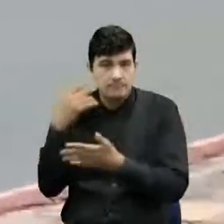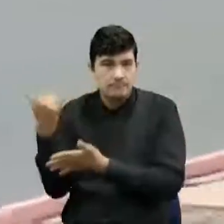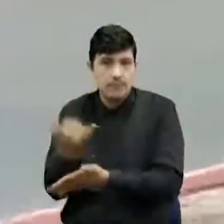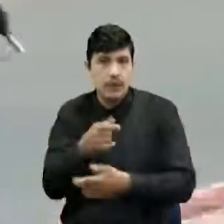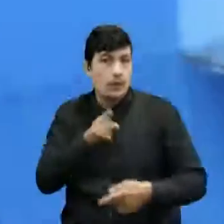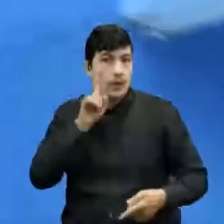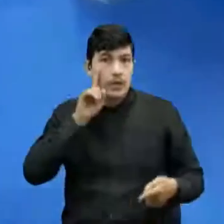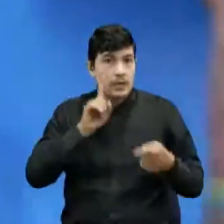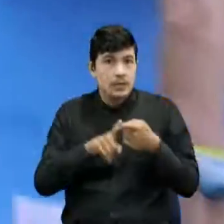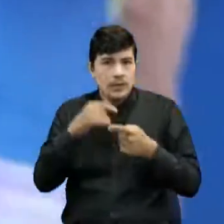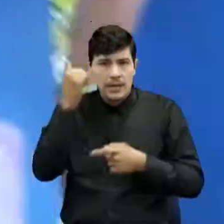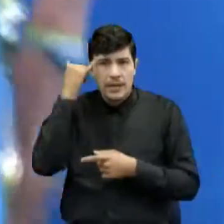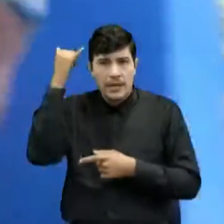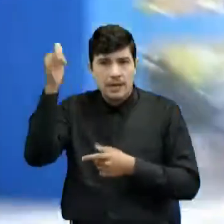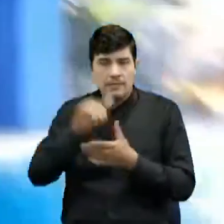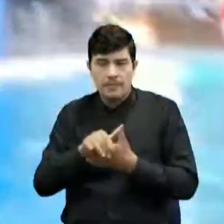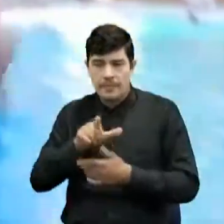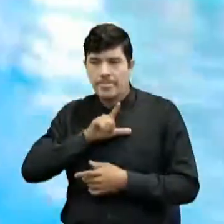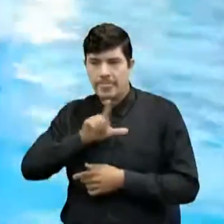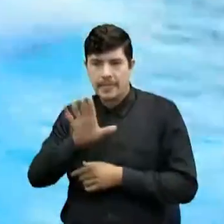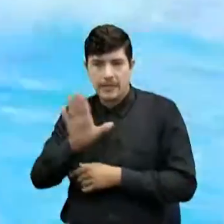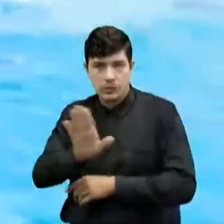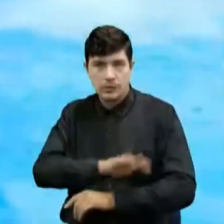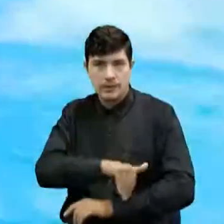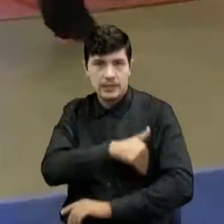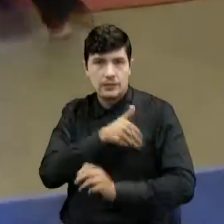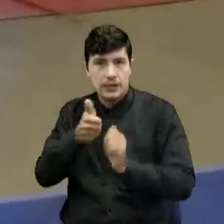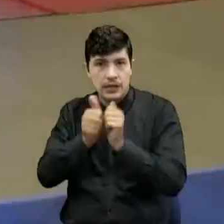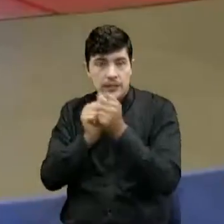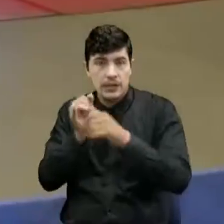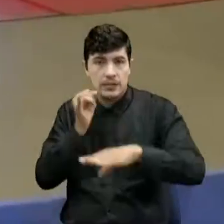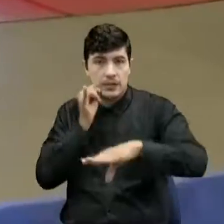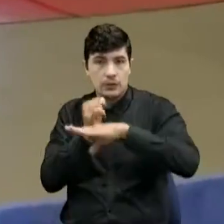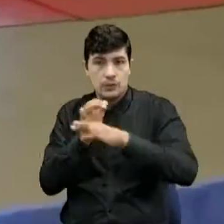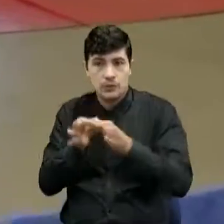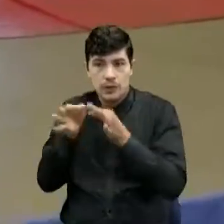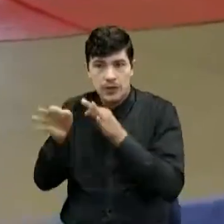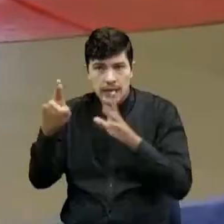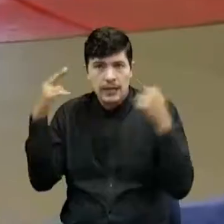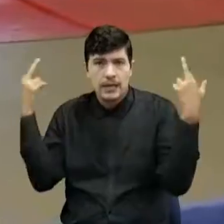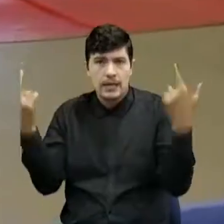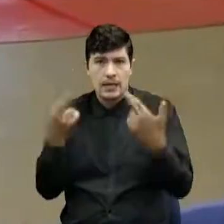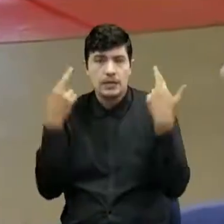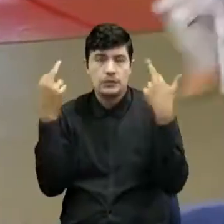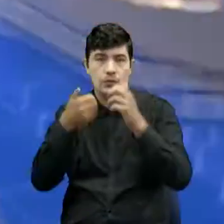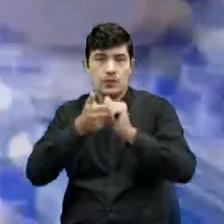La iniciativa es liderada por el Ministerio del Deporte y el Instituto Municipal para la Recreación y el Deporte.